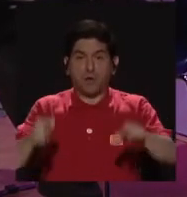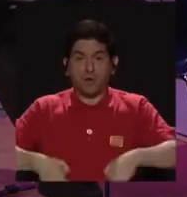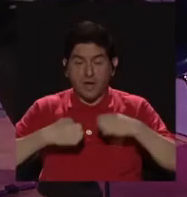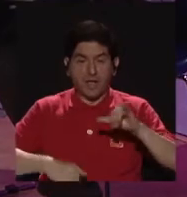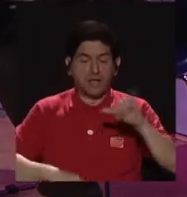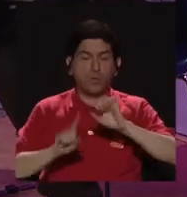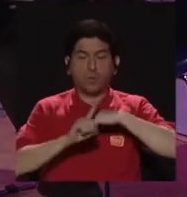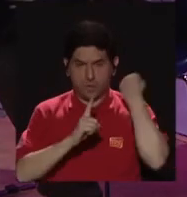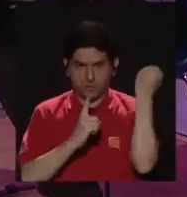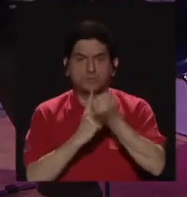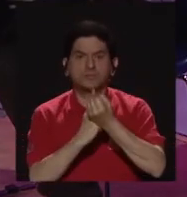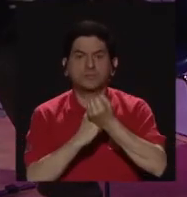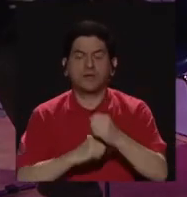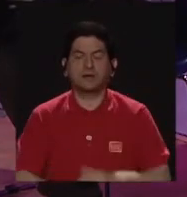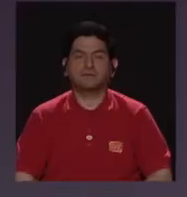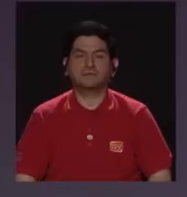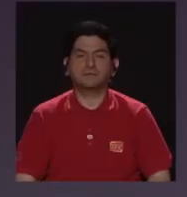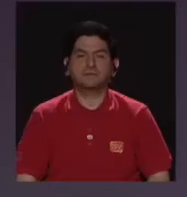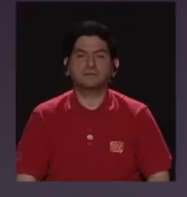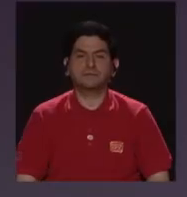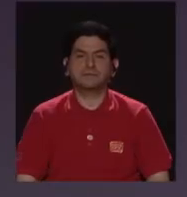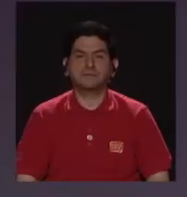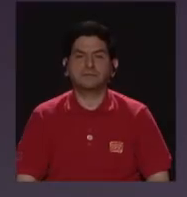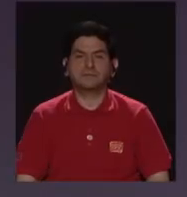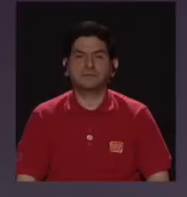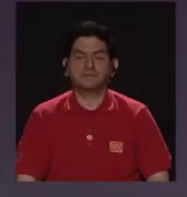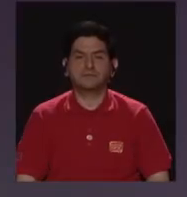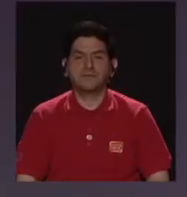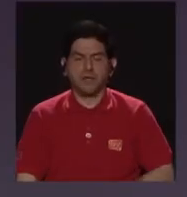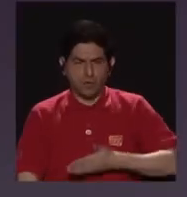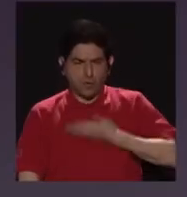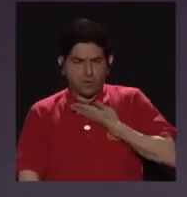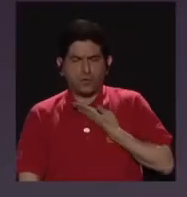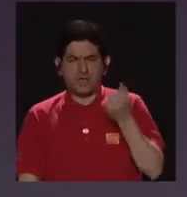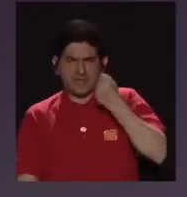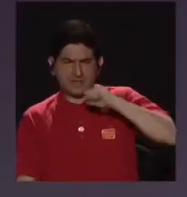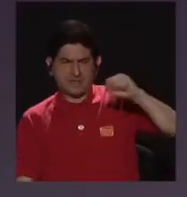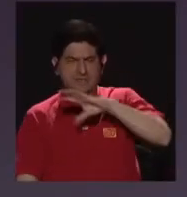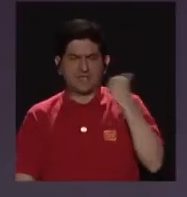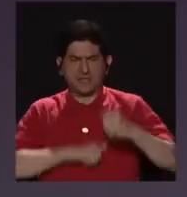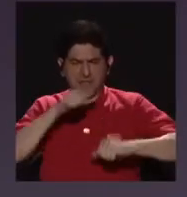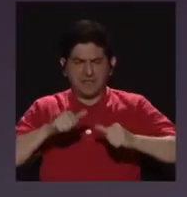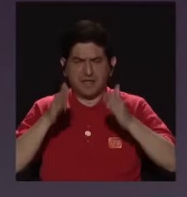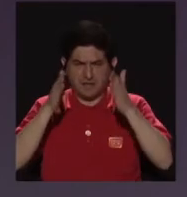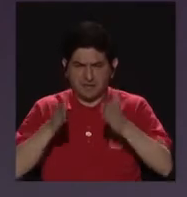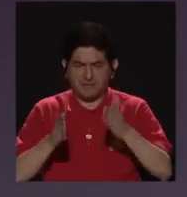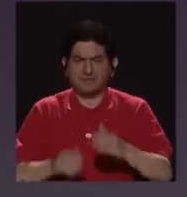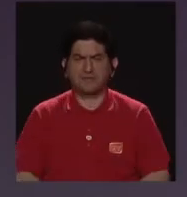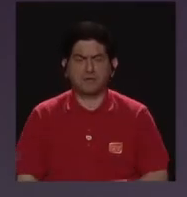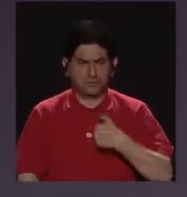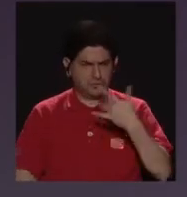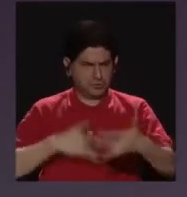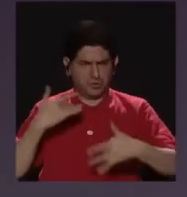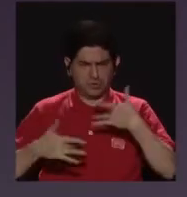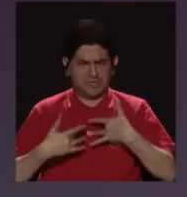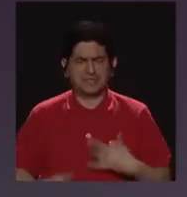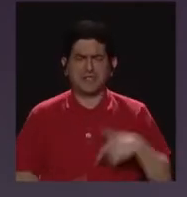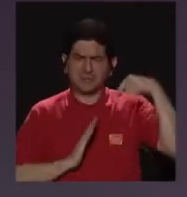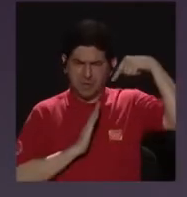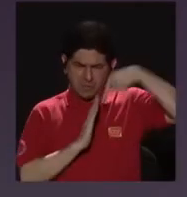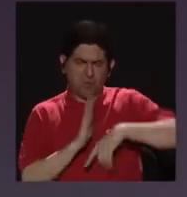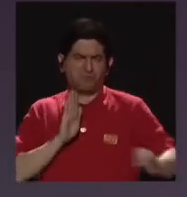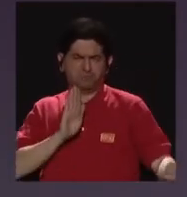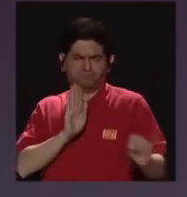sociedad para mí el orgullo decide antifeminista una reivindicación con la que neil sentir profundamente